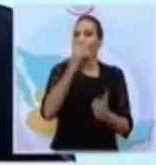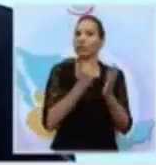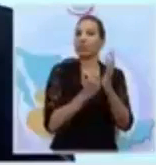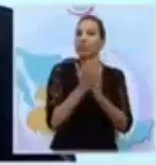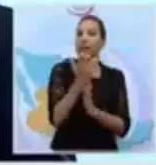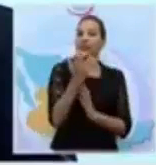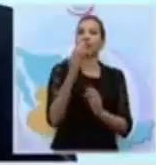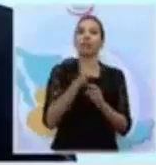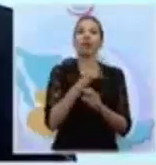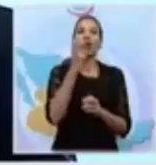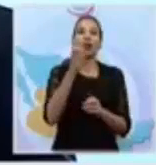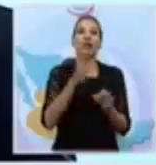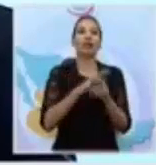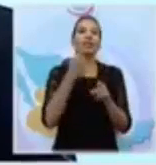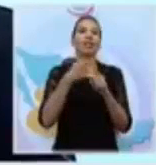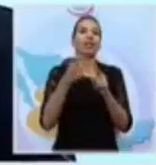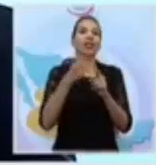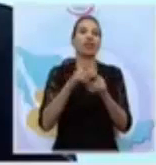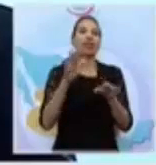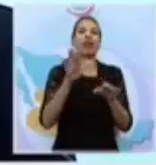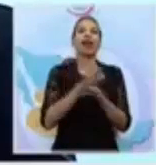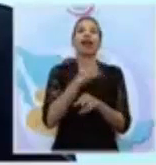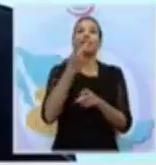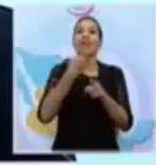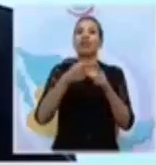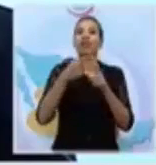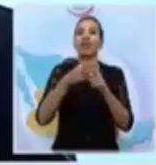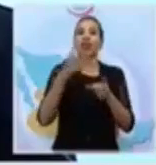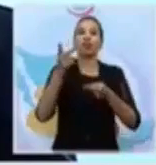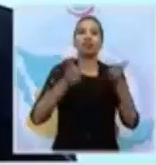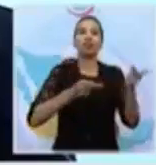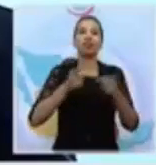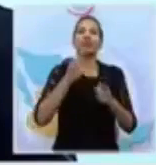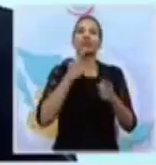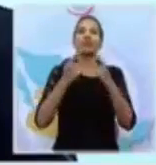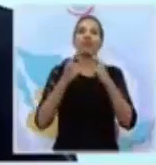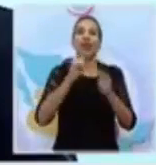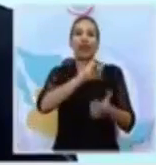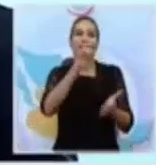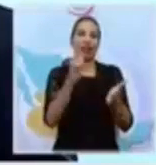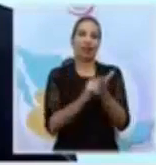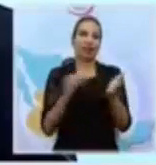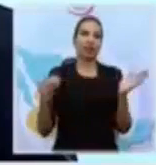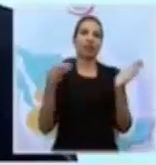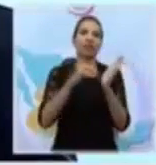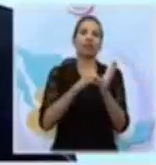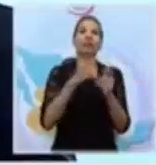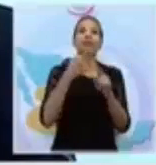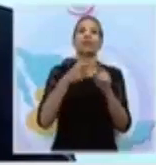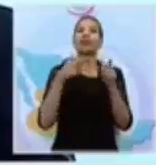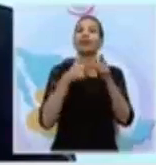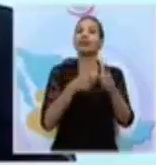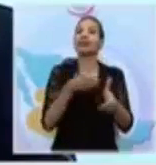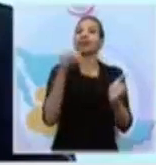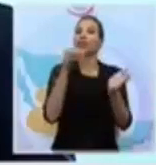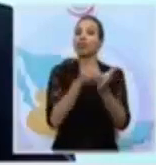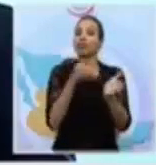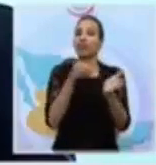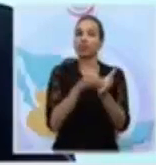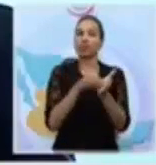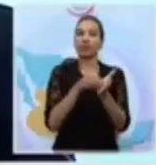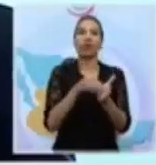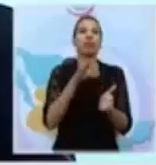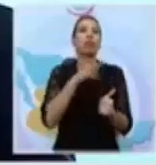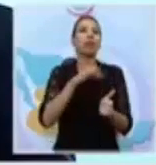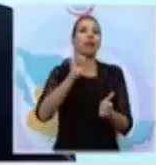Sin embargo, en la práctica de la SEDESO, desde antes de la aprobación de la ley se adoptó y sigue prevaleciendo hasta hoy lo que